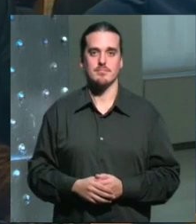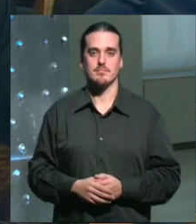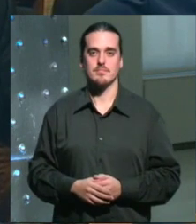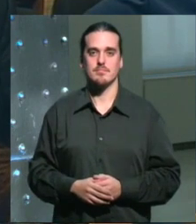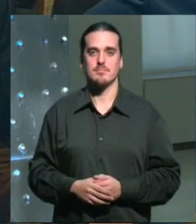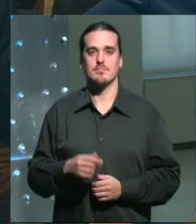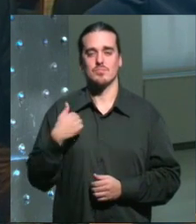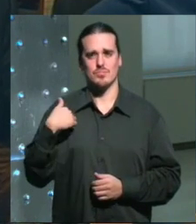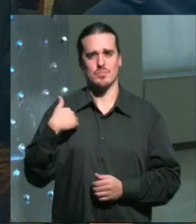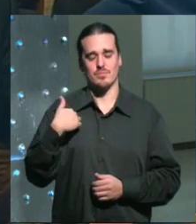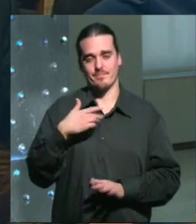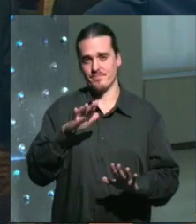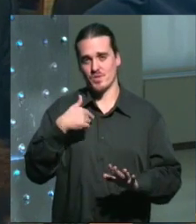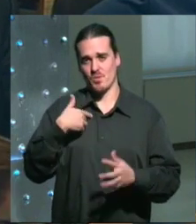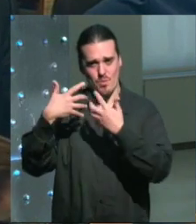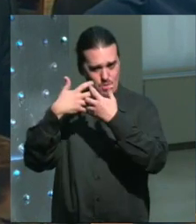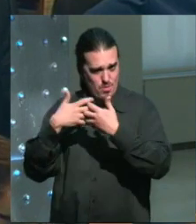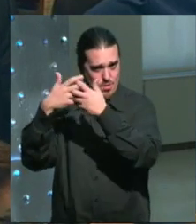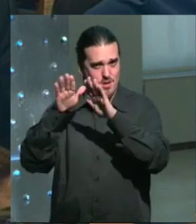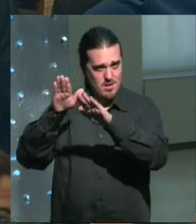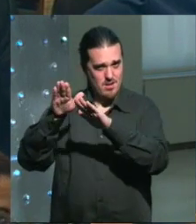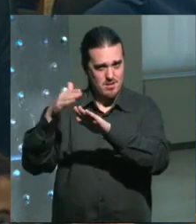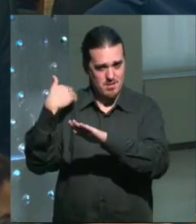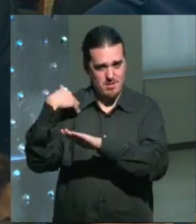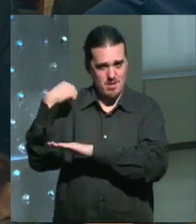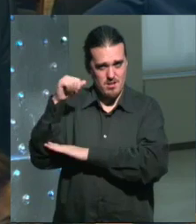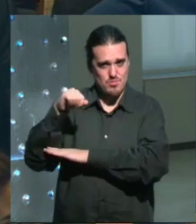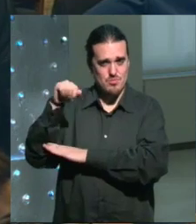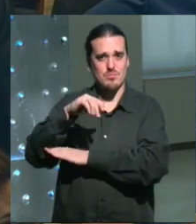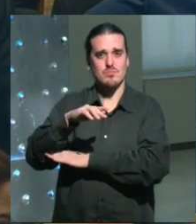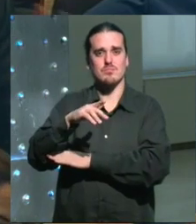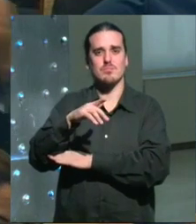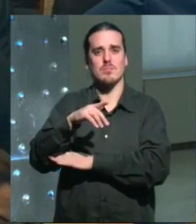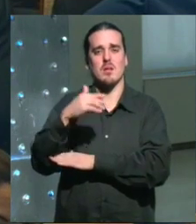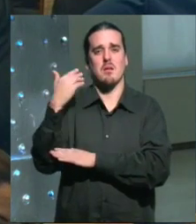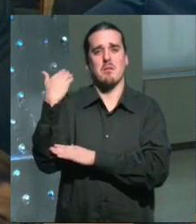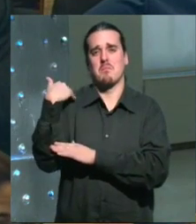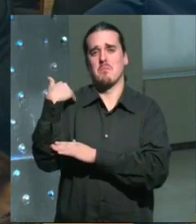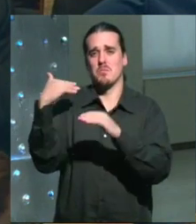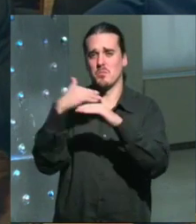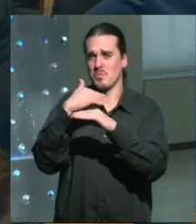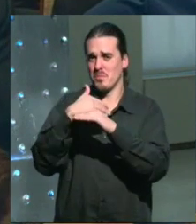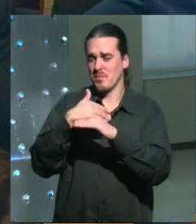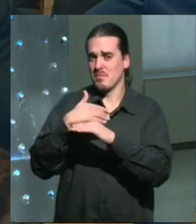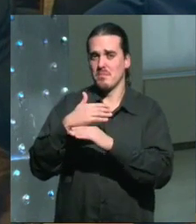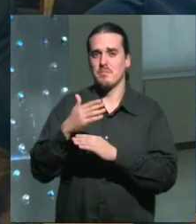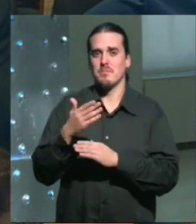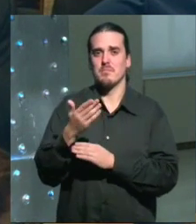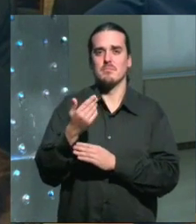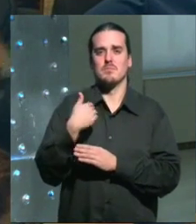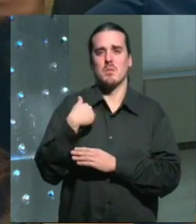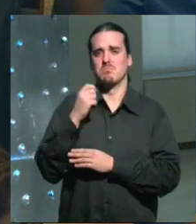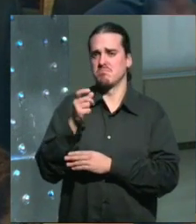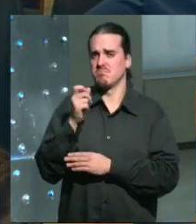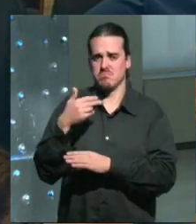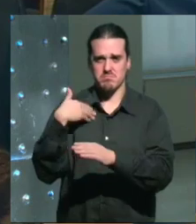años en Estados Unidos. En octubre, final de octubre pasado, estuve, como suelo ir todos los años en esa época, pero en